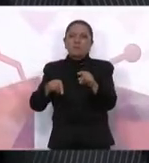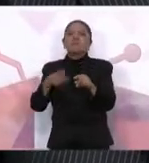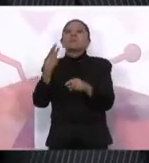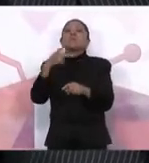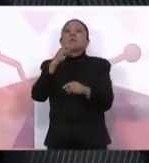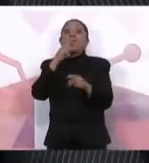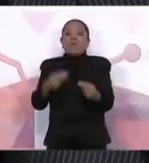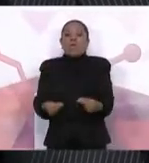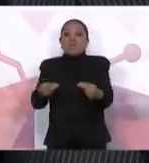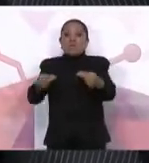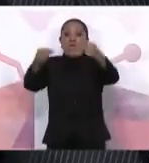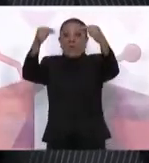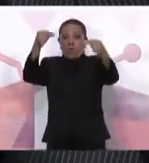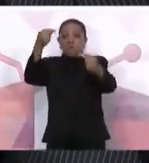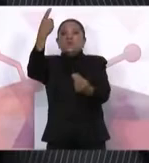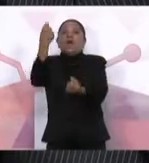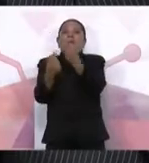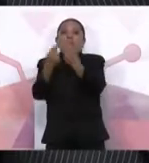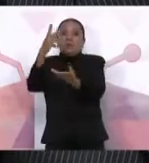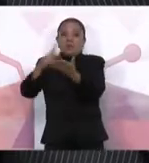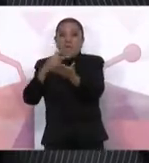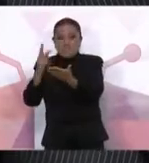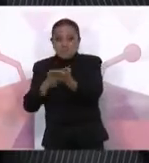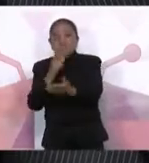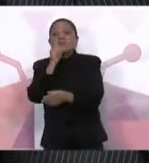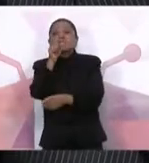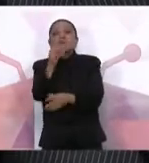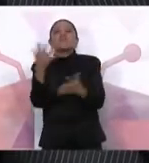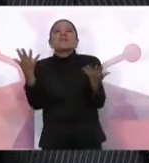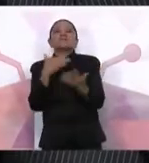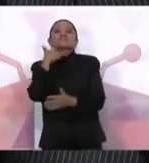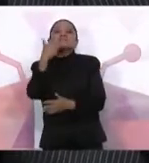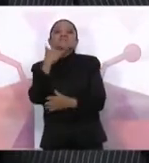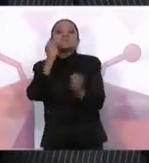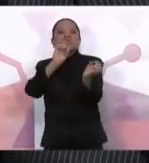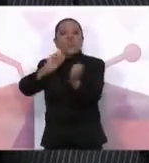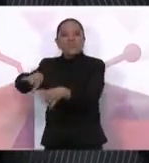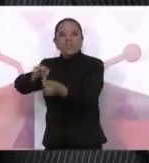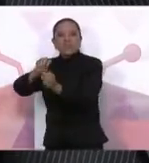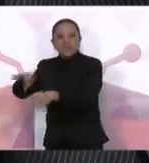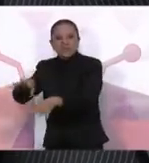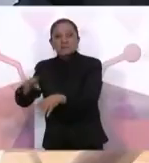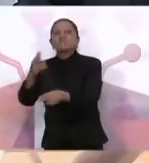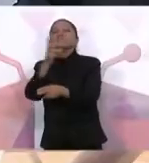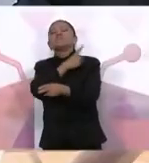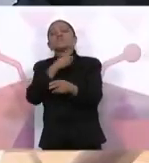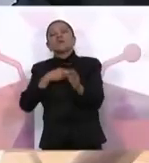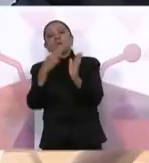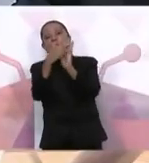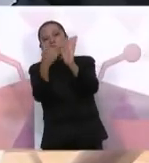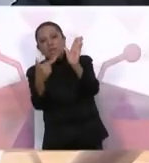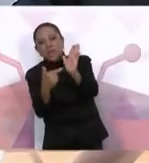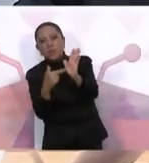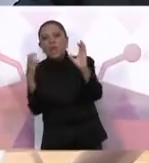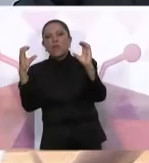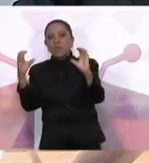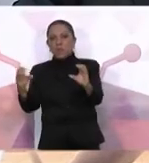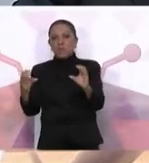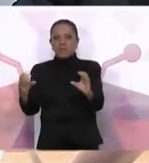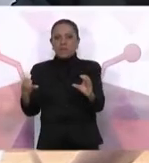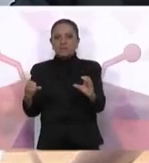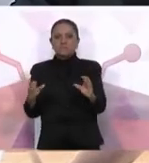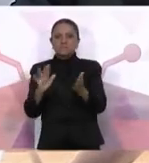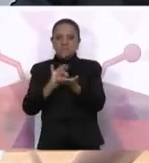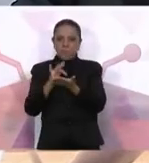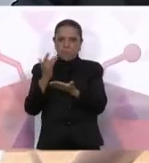en algunas ocasiones pueden también generar desechos contaminantes que hay que regular y cuidar luego muchas gracias por su respuesta terminamos la primera